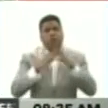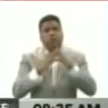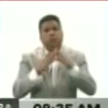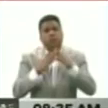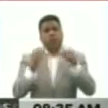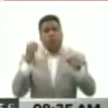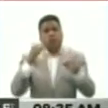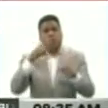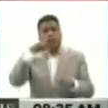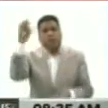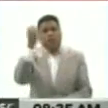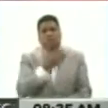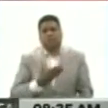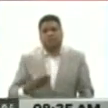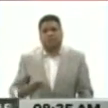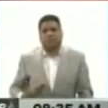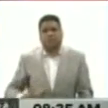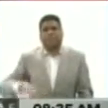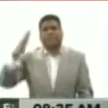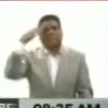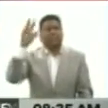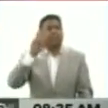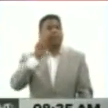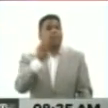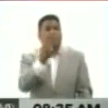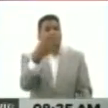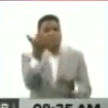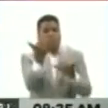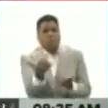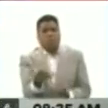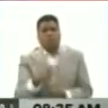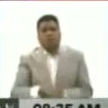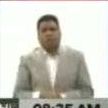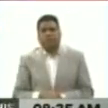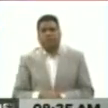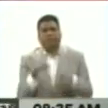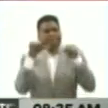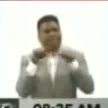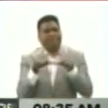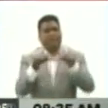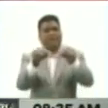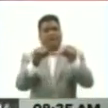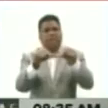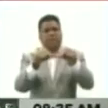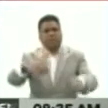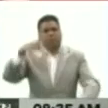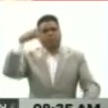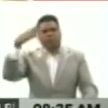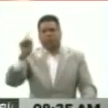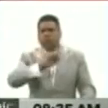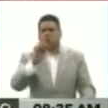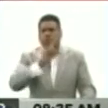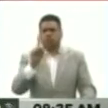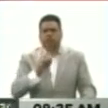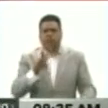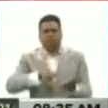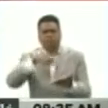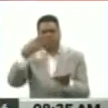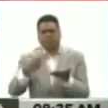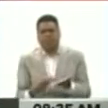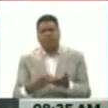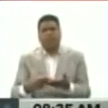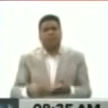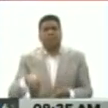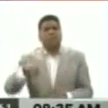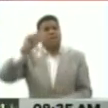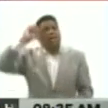obrero, Nicolás Maduro Moro, que sé que nos está observando. Siga para adelante, mi comandante, no desmaye. Recuerde que Chávez nunca